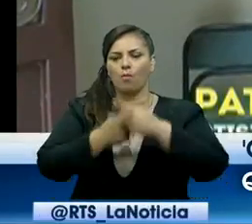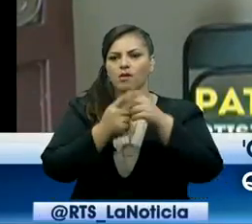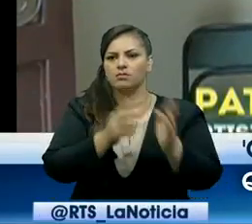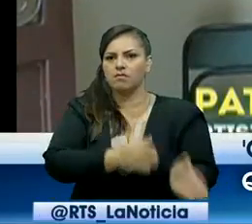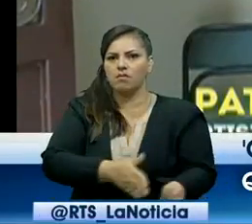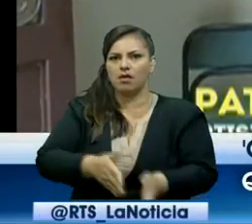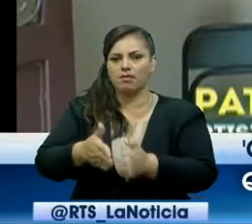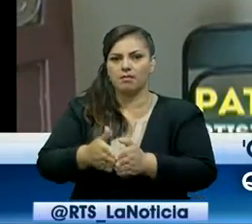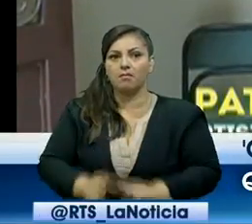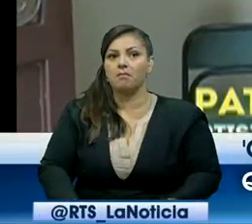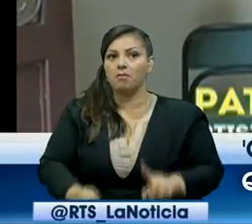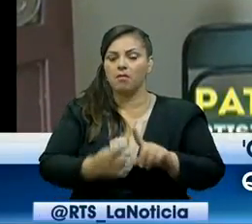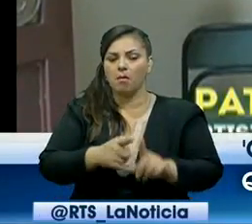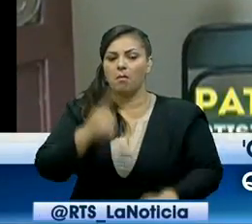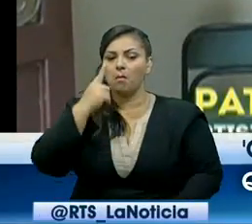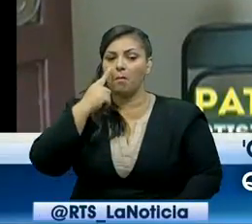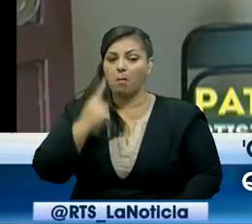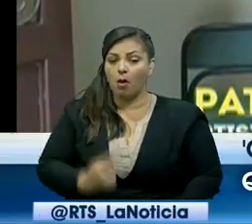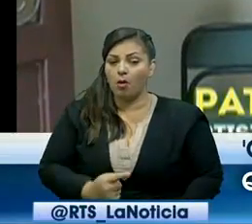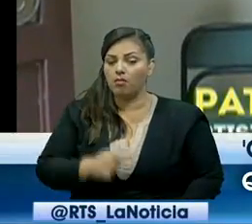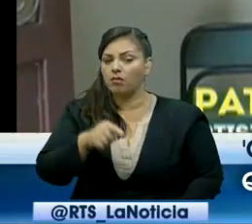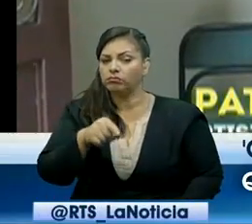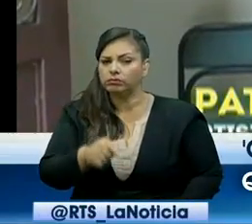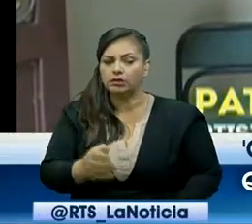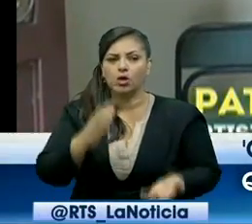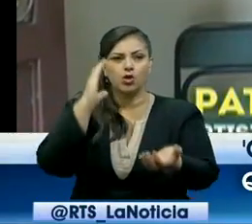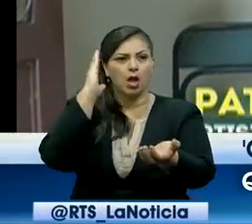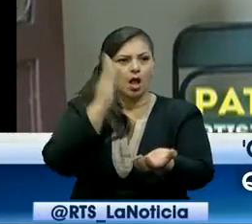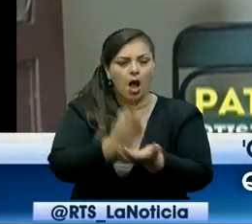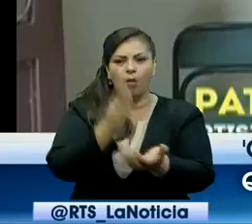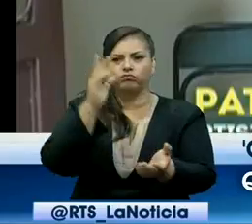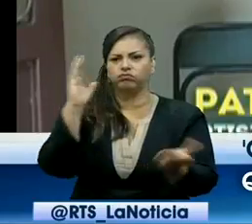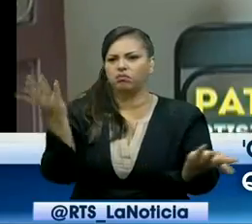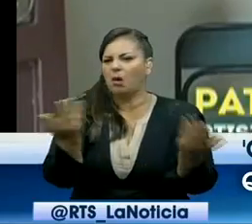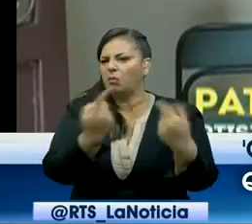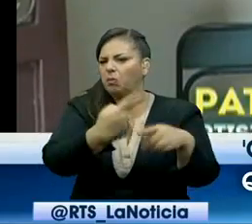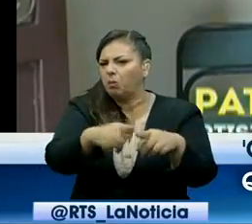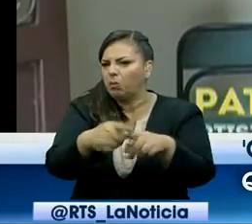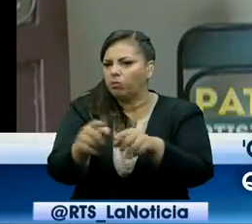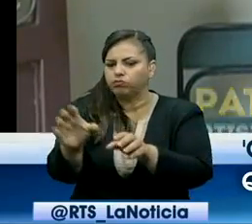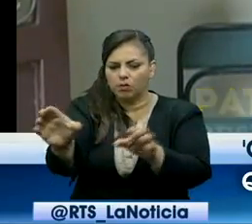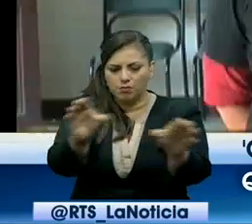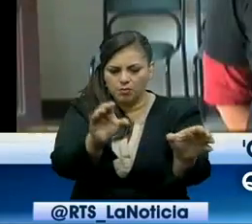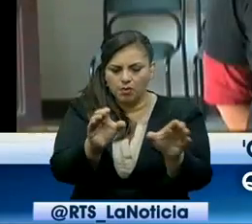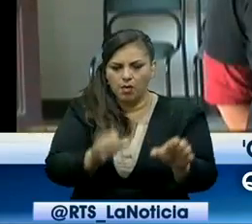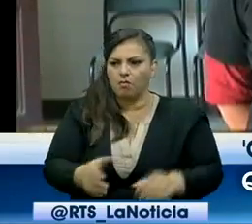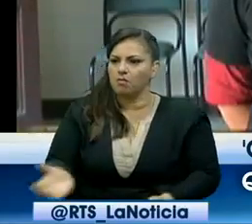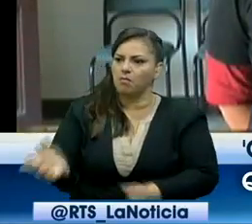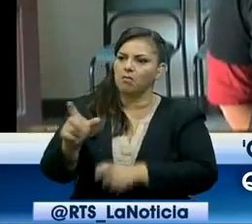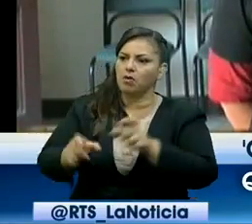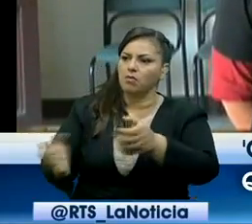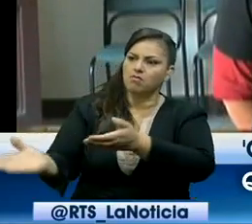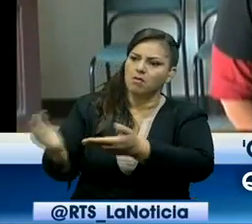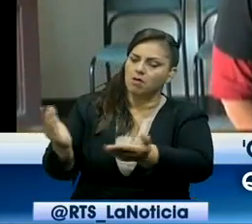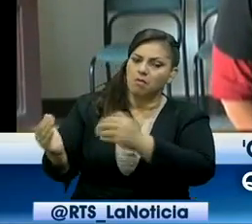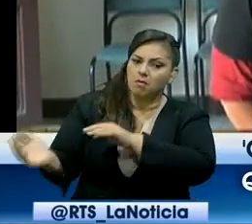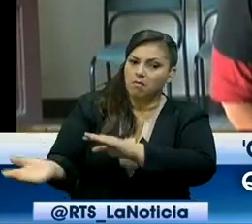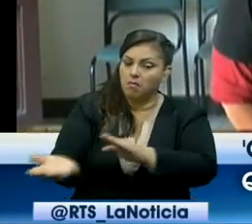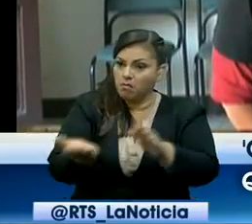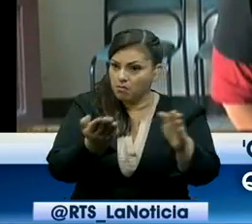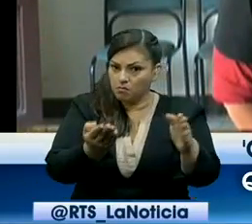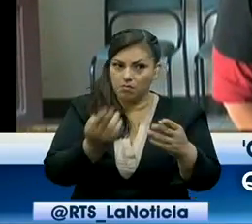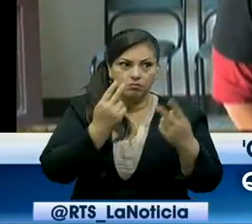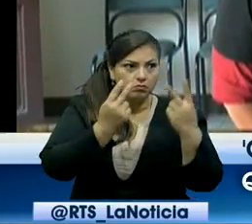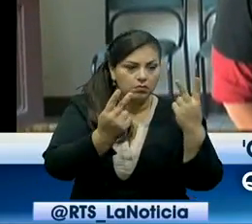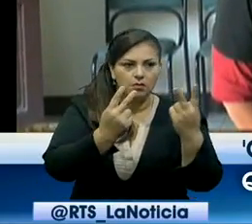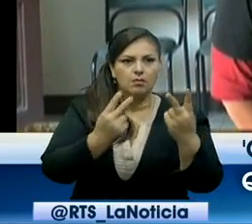y en realidad tiene que ver con nuestras raíces con las raíces personales de mi familia con el origen en la provincia de